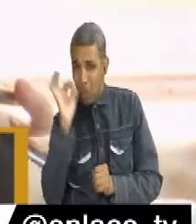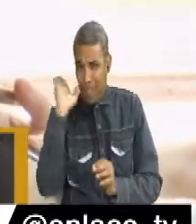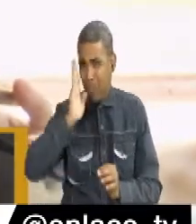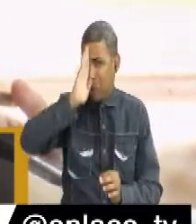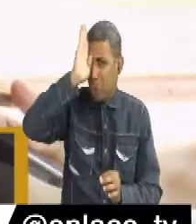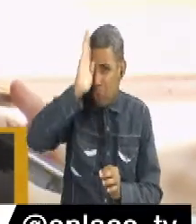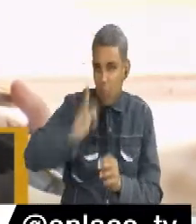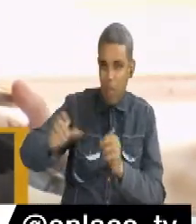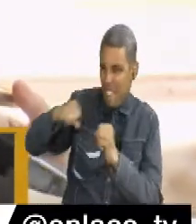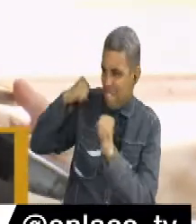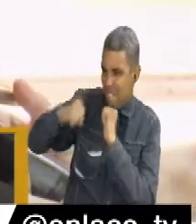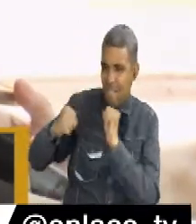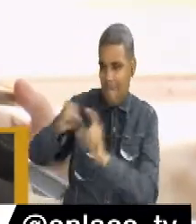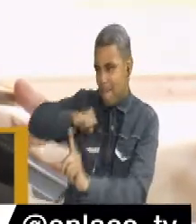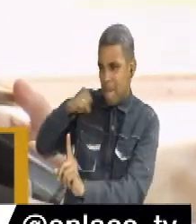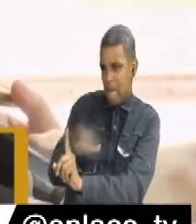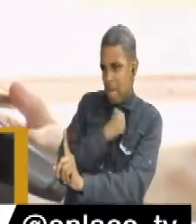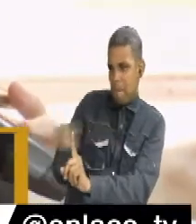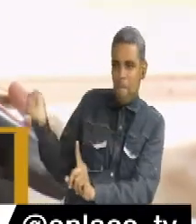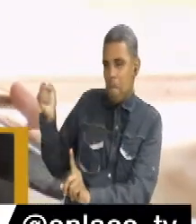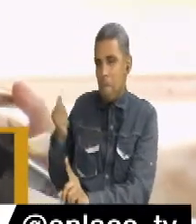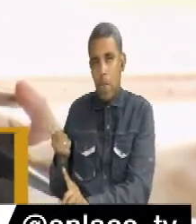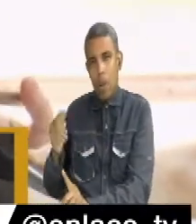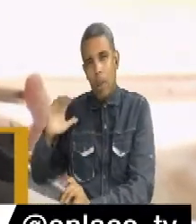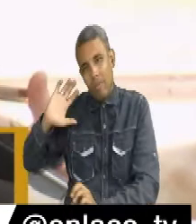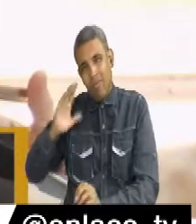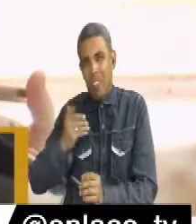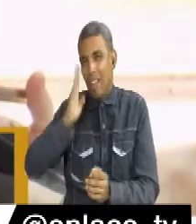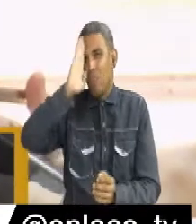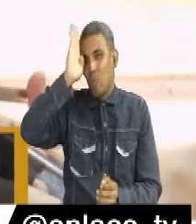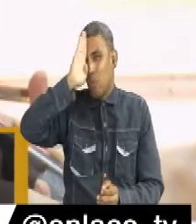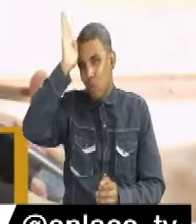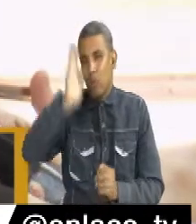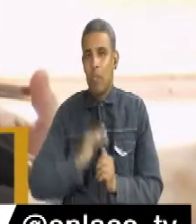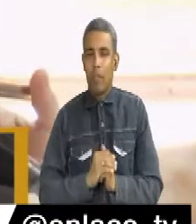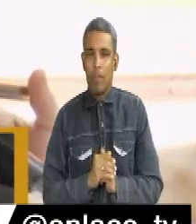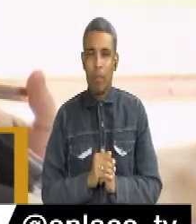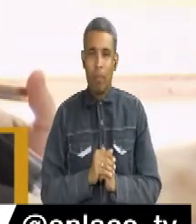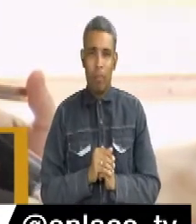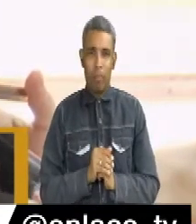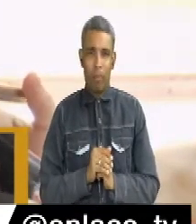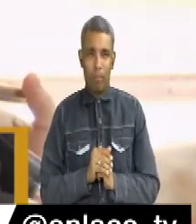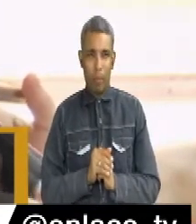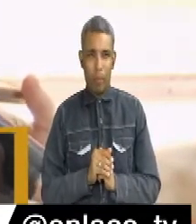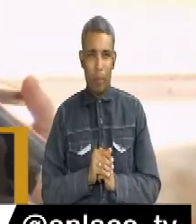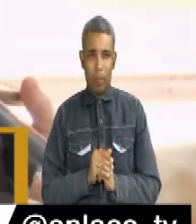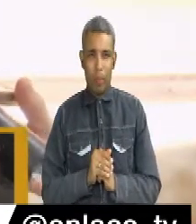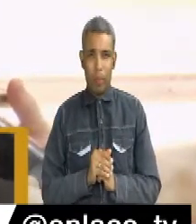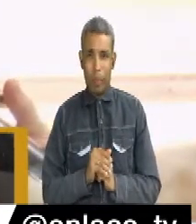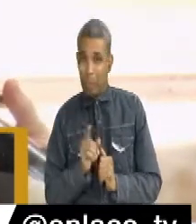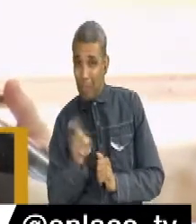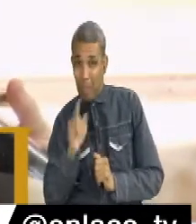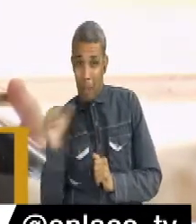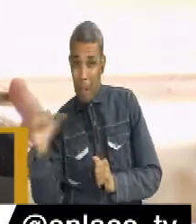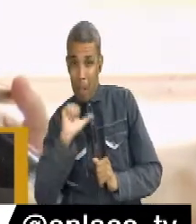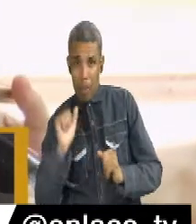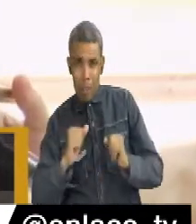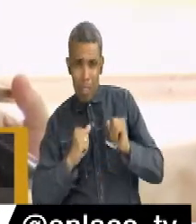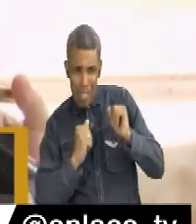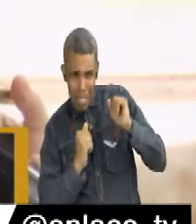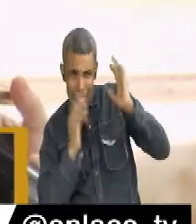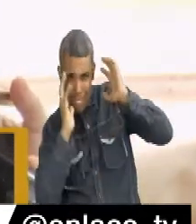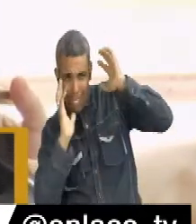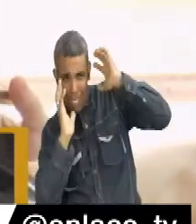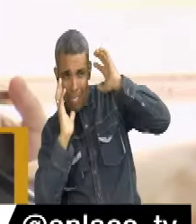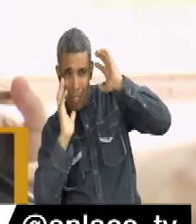sentimental, y de alguna manera es desde allí que ellos, las víctimas se atreven a denunciar, pero